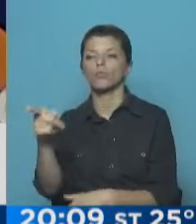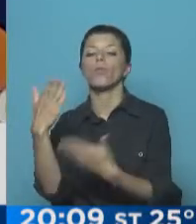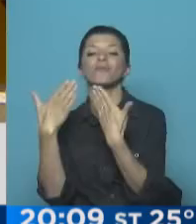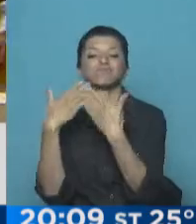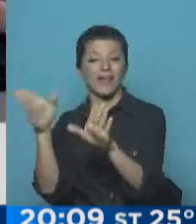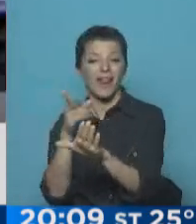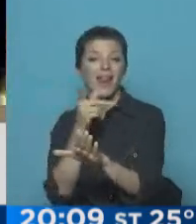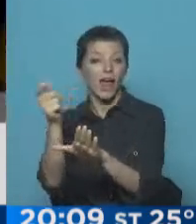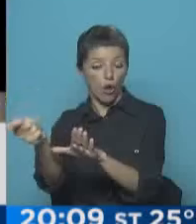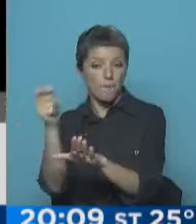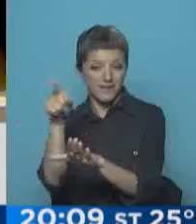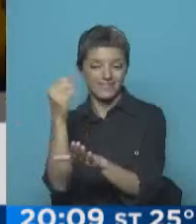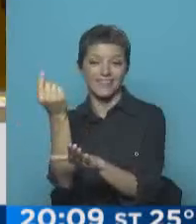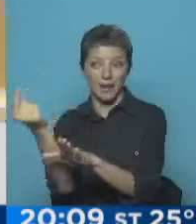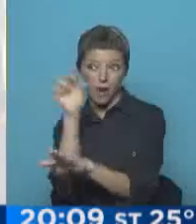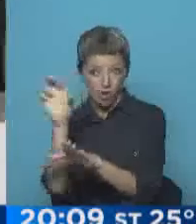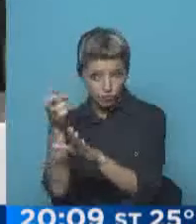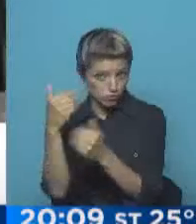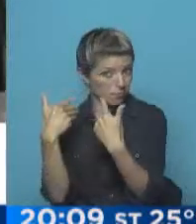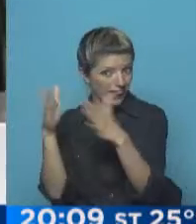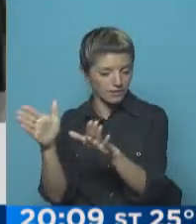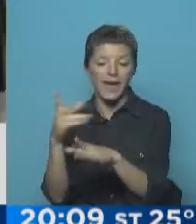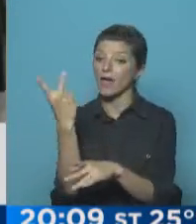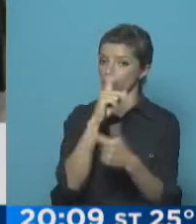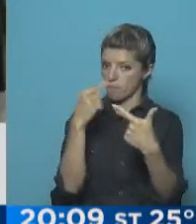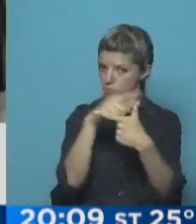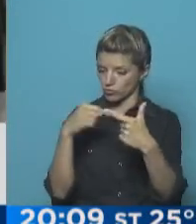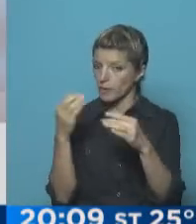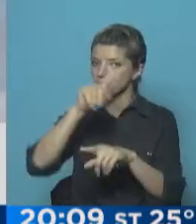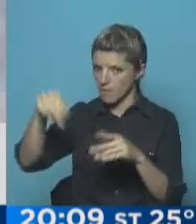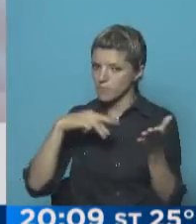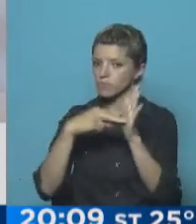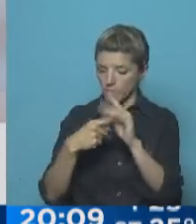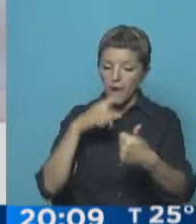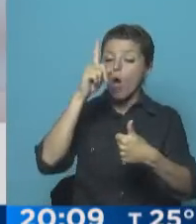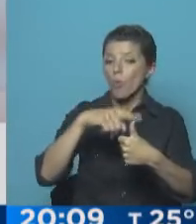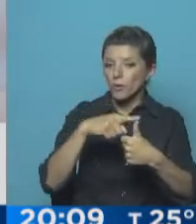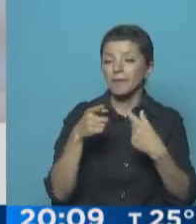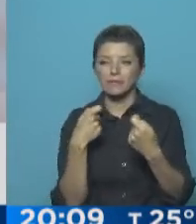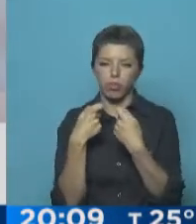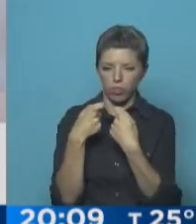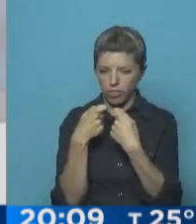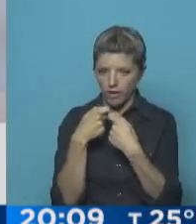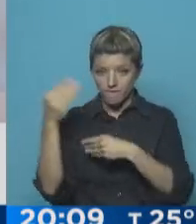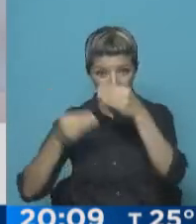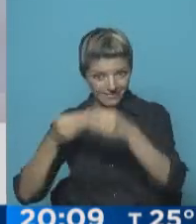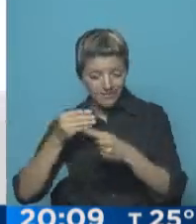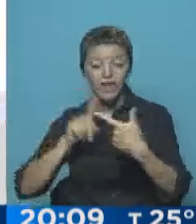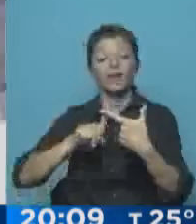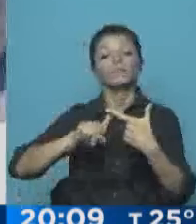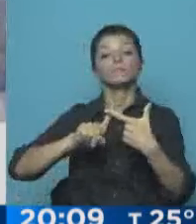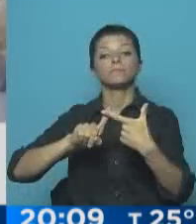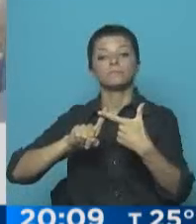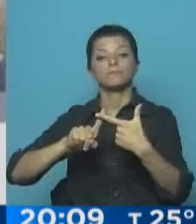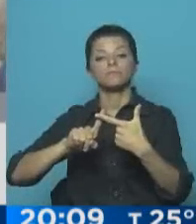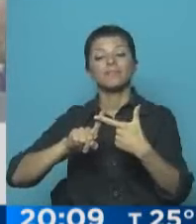de cambio conlleva dos riesgos. Por un lado, que puede disparar una fuerte especulación financiera y por otro, que